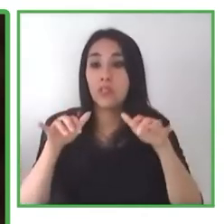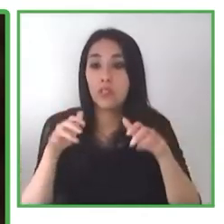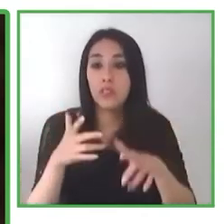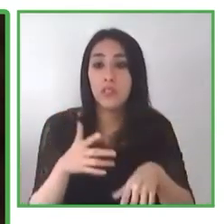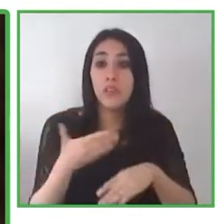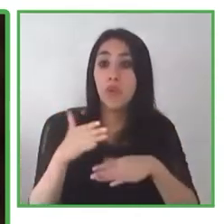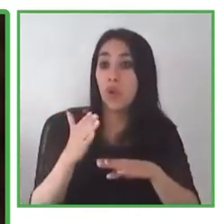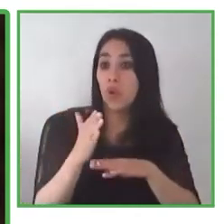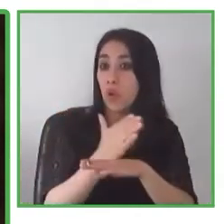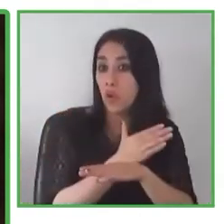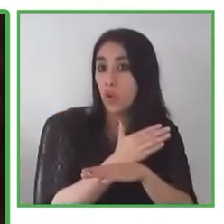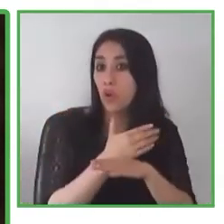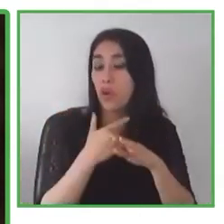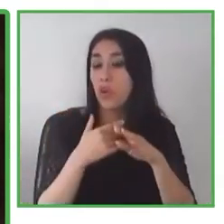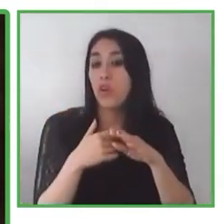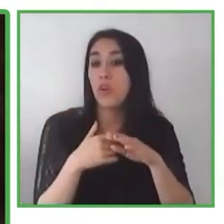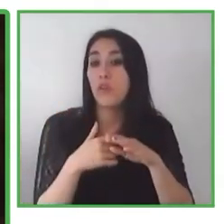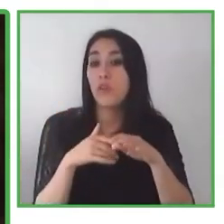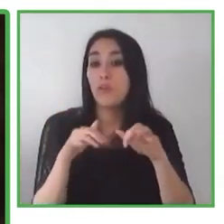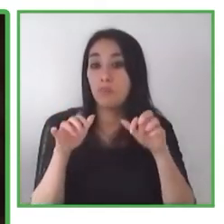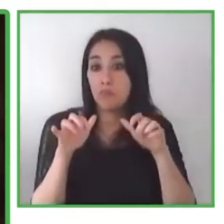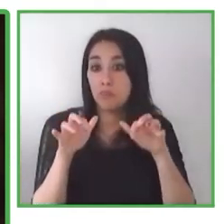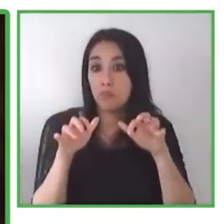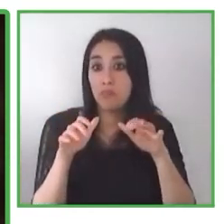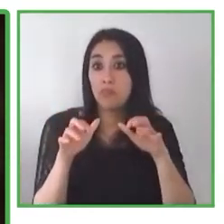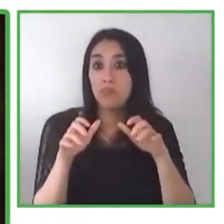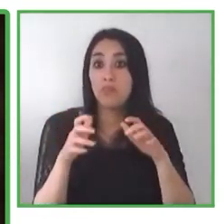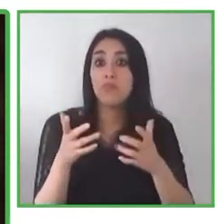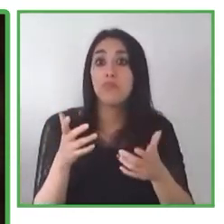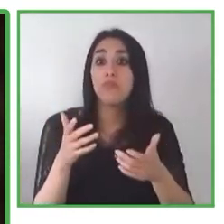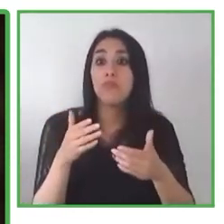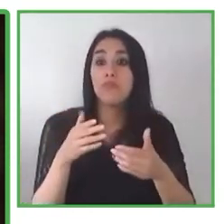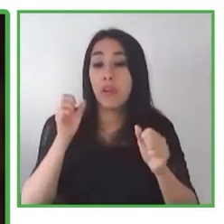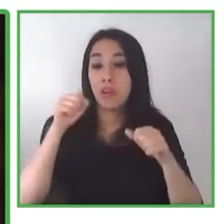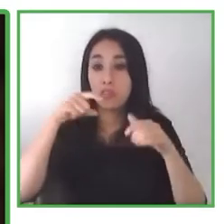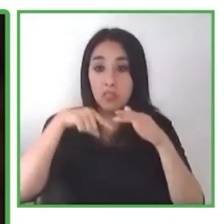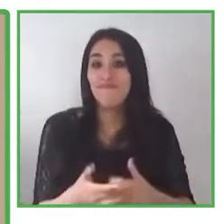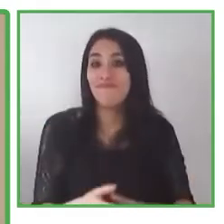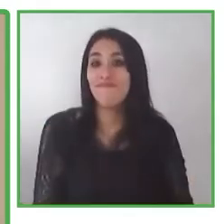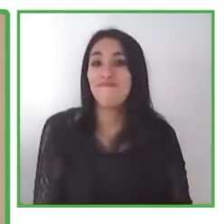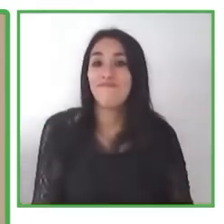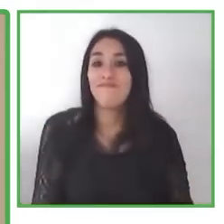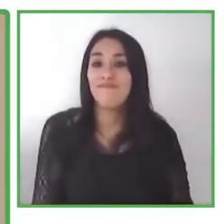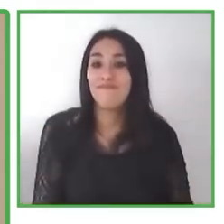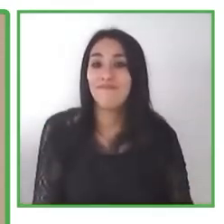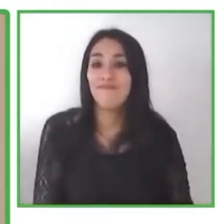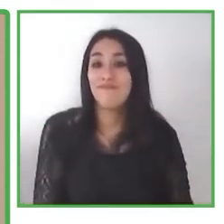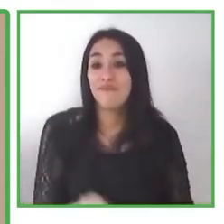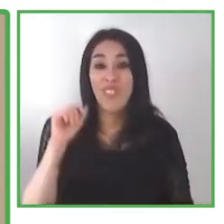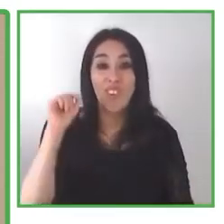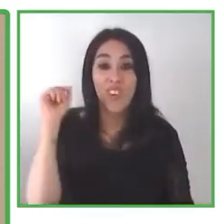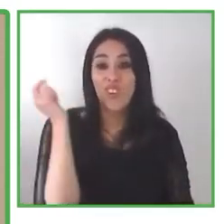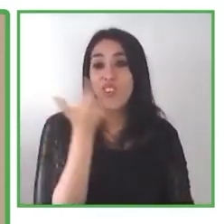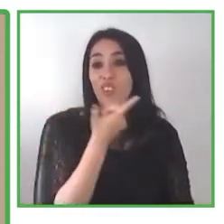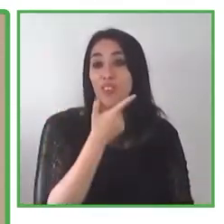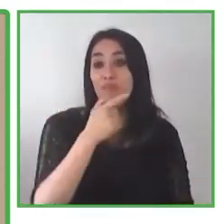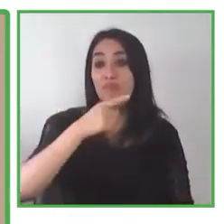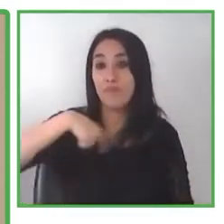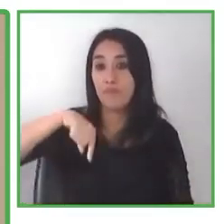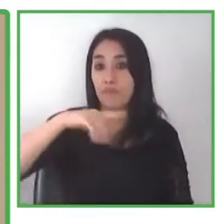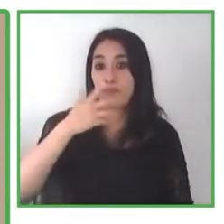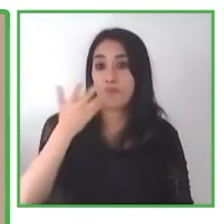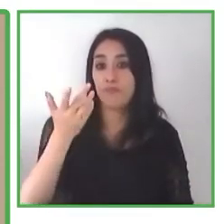de acceso sean creadas, diseñadas y mantenidas con la accesibilidad para todos nosotros en